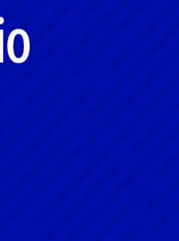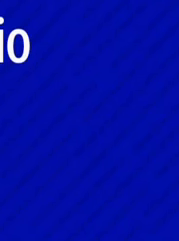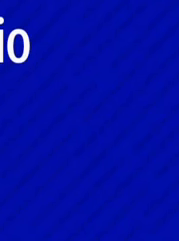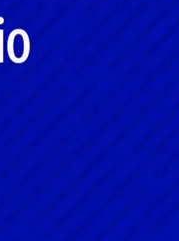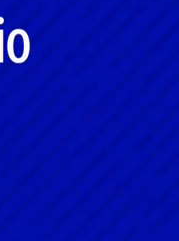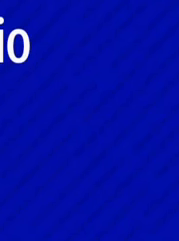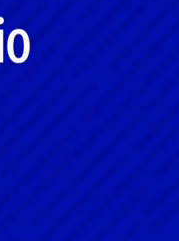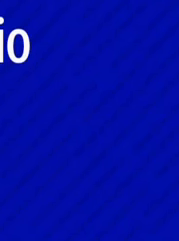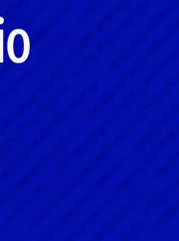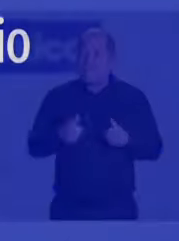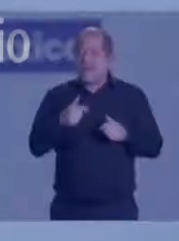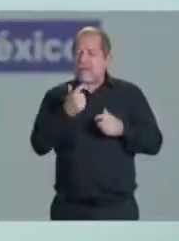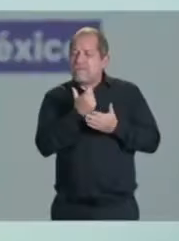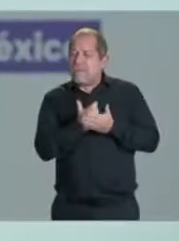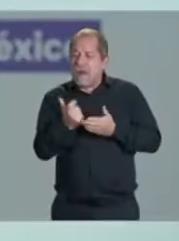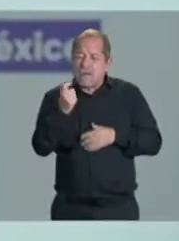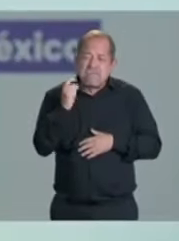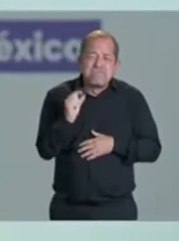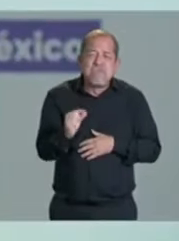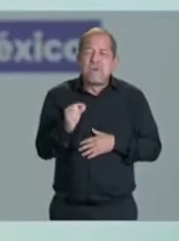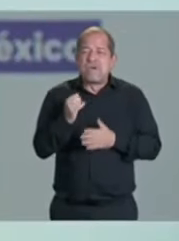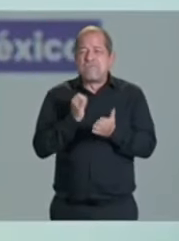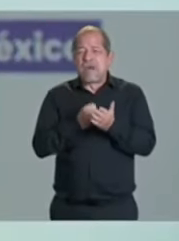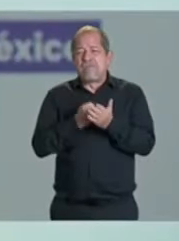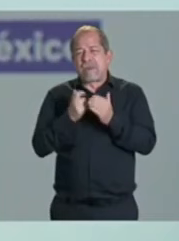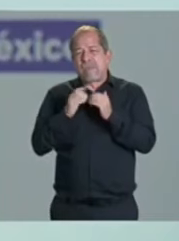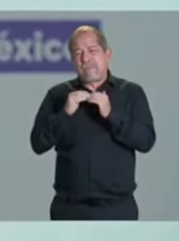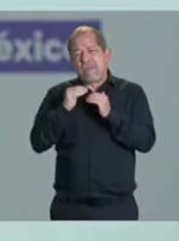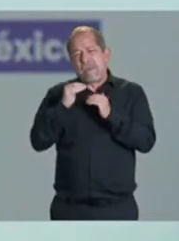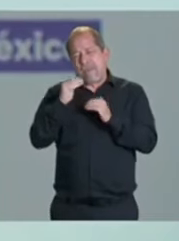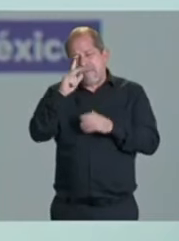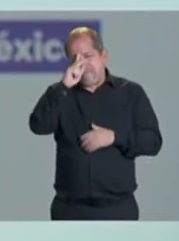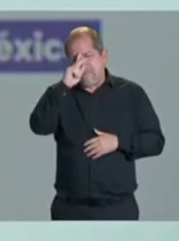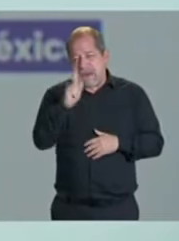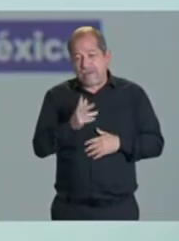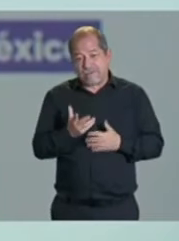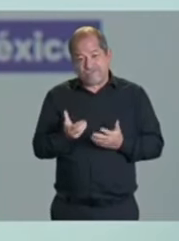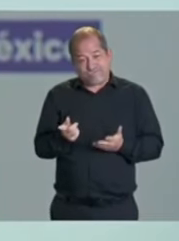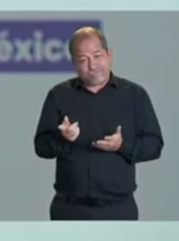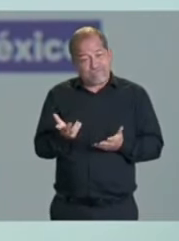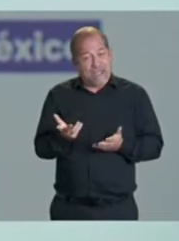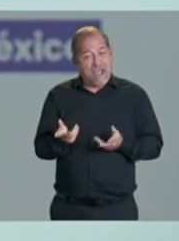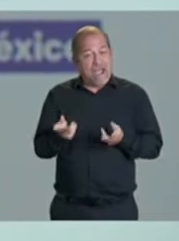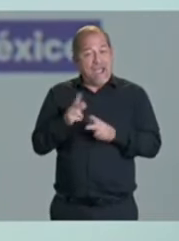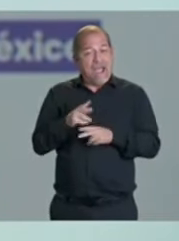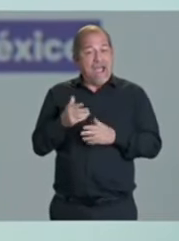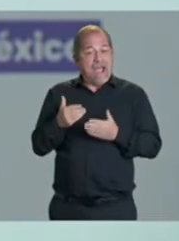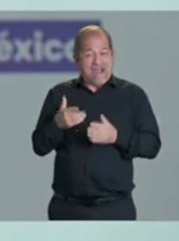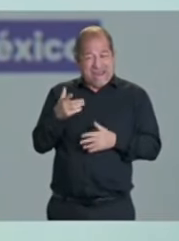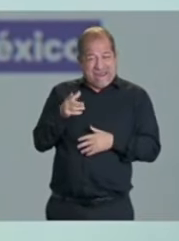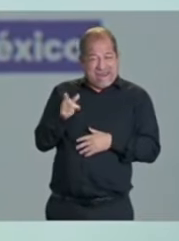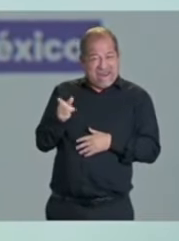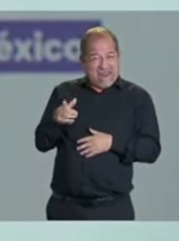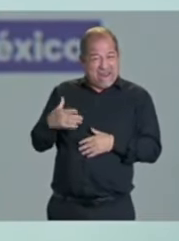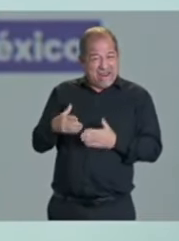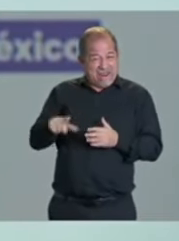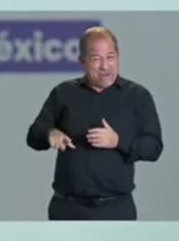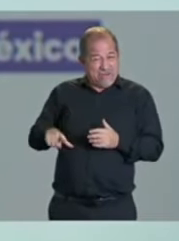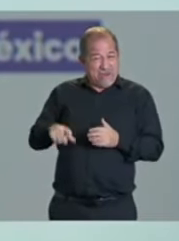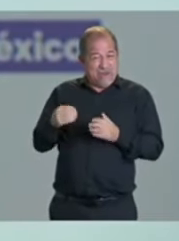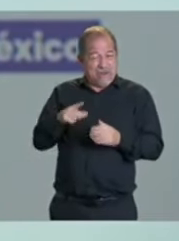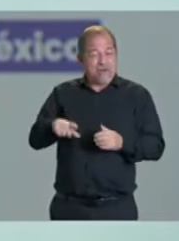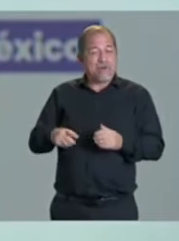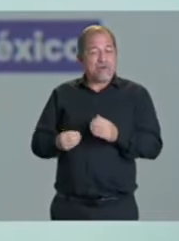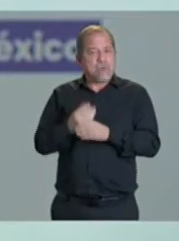80%, fue dedicado a resultados y a propuestas en los cuatro temas de los que hablamos,